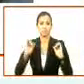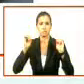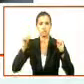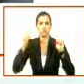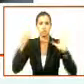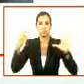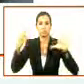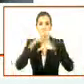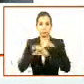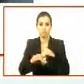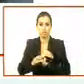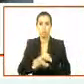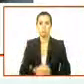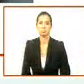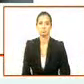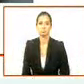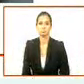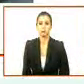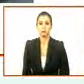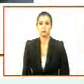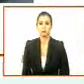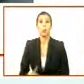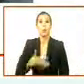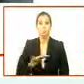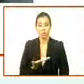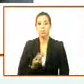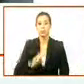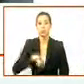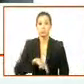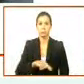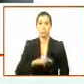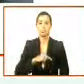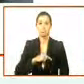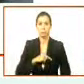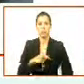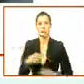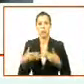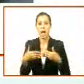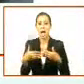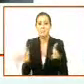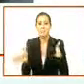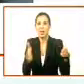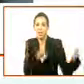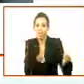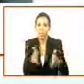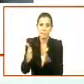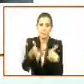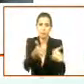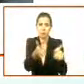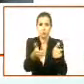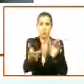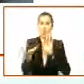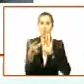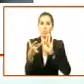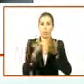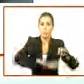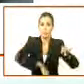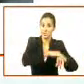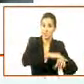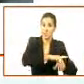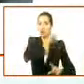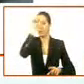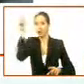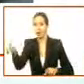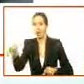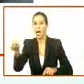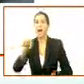de las 8 de la noche pudimos nosotros aperturar ya la vía que conduce a Barcelona con